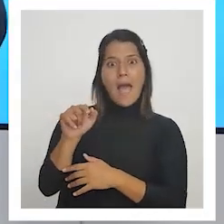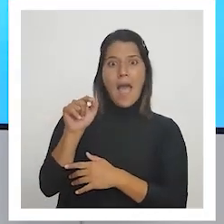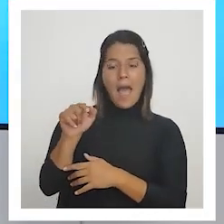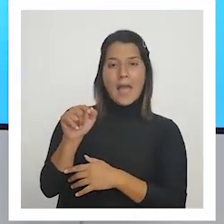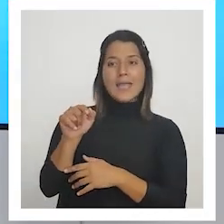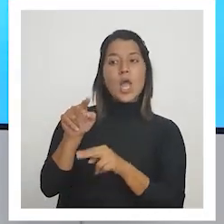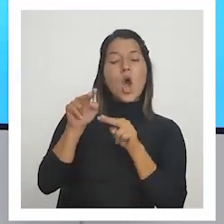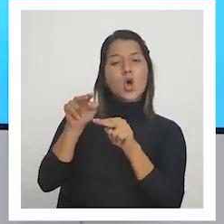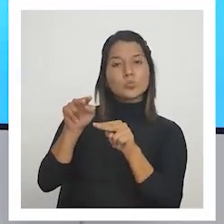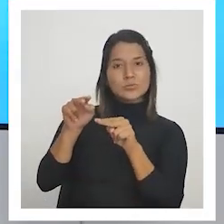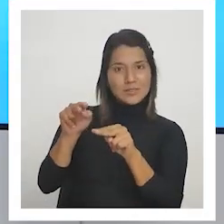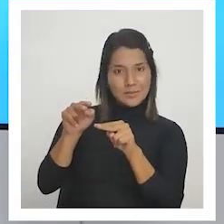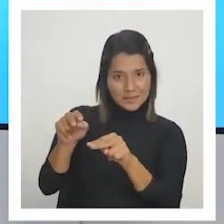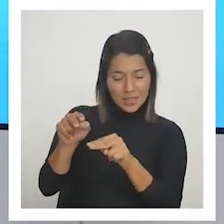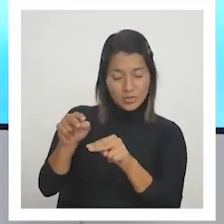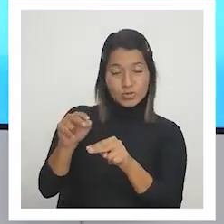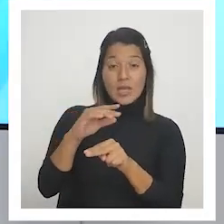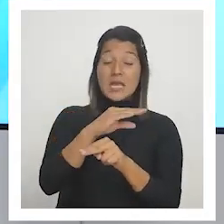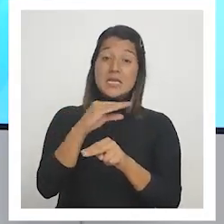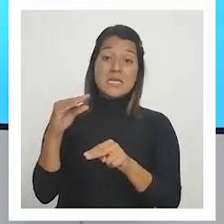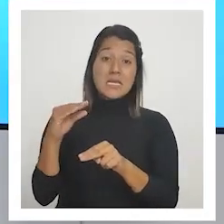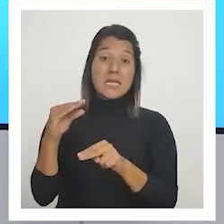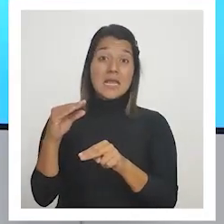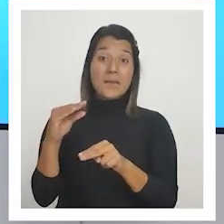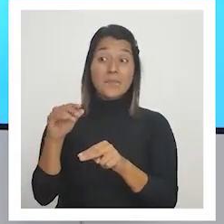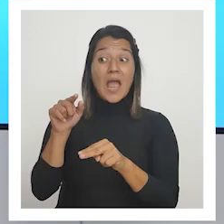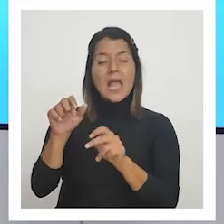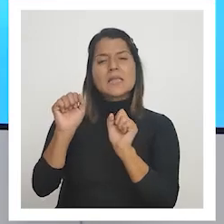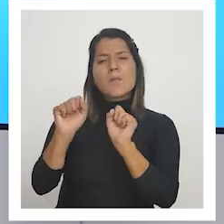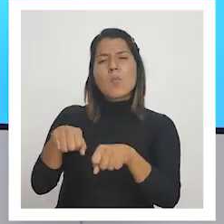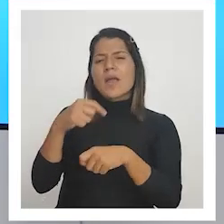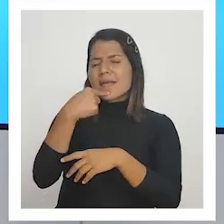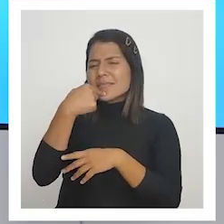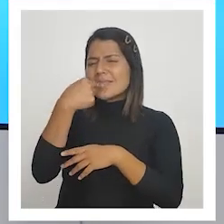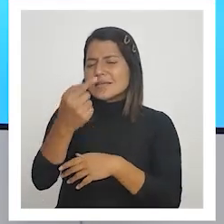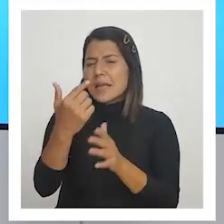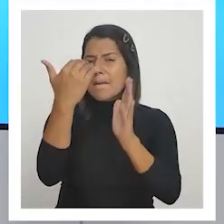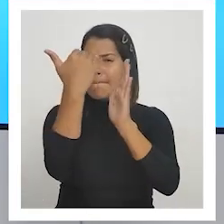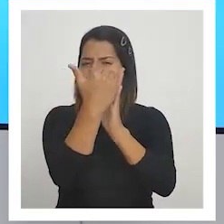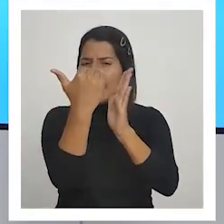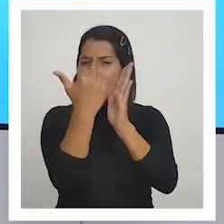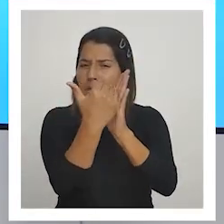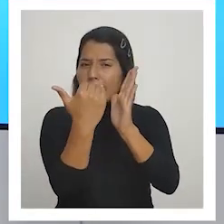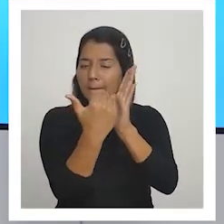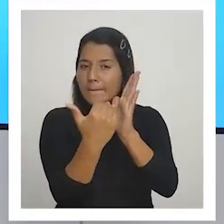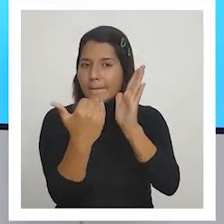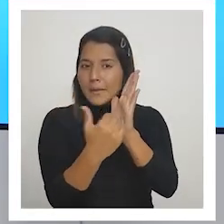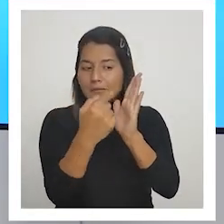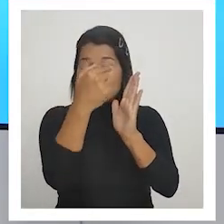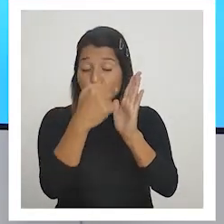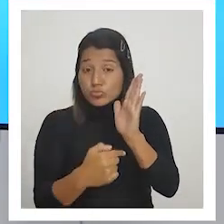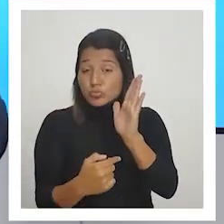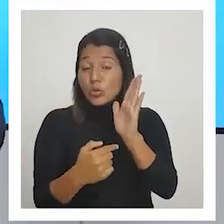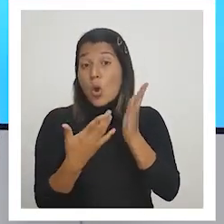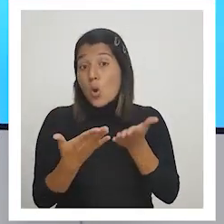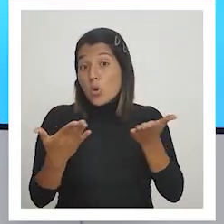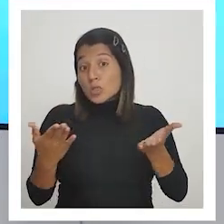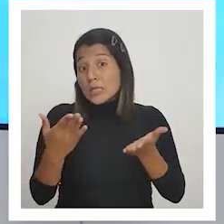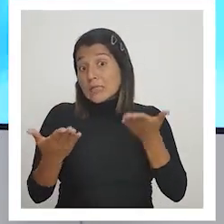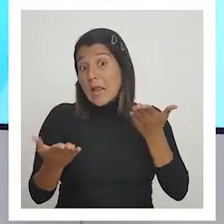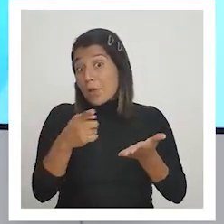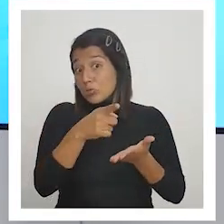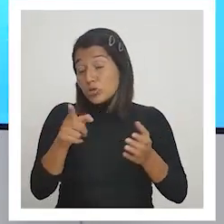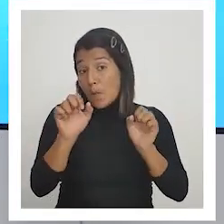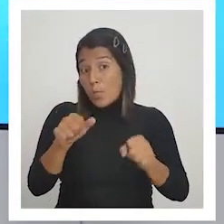donde te van diciendo paso a paso las cosas que de pronto podrían servirle para hacer crecer su